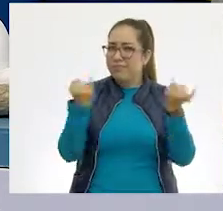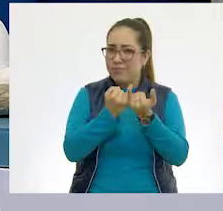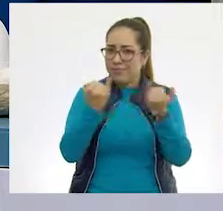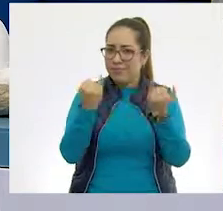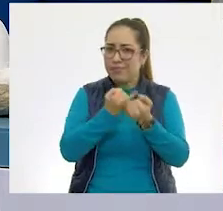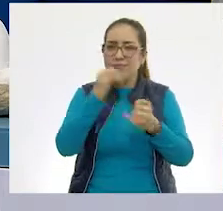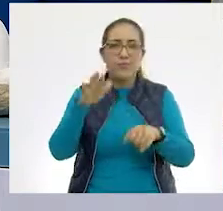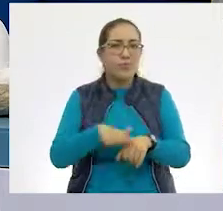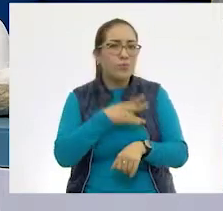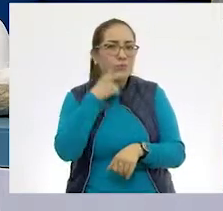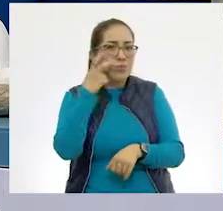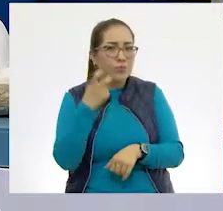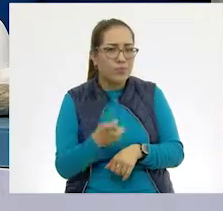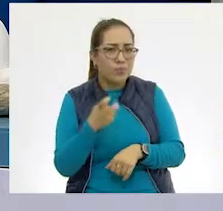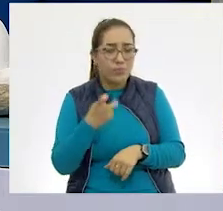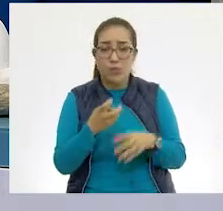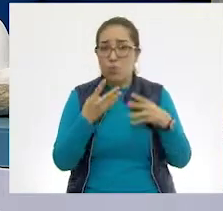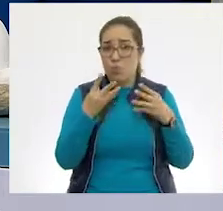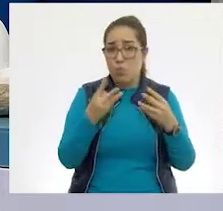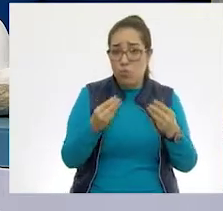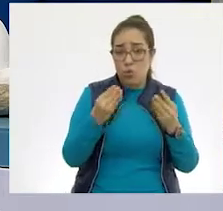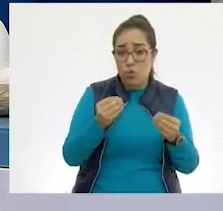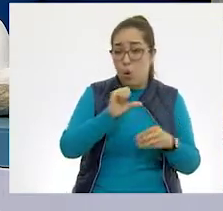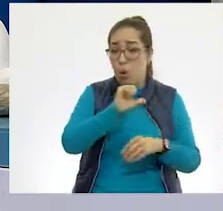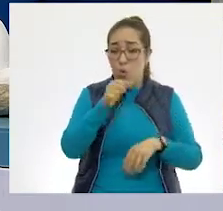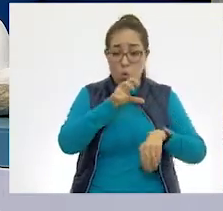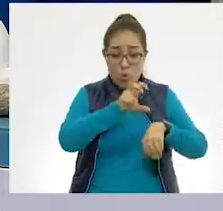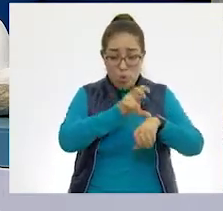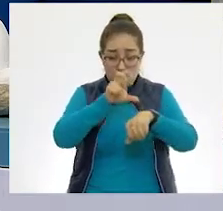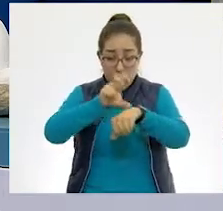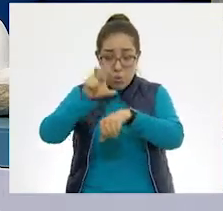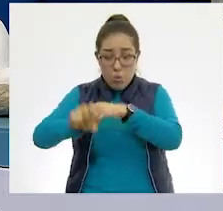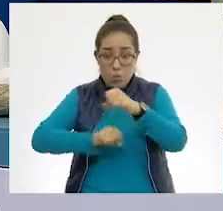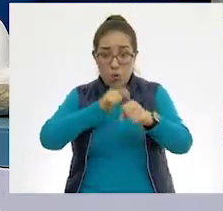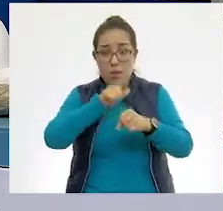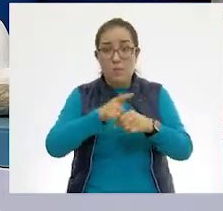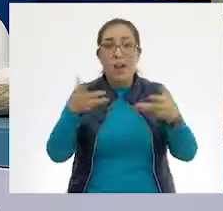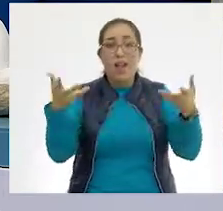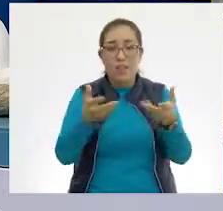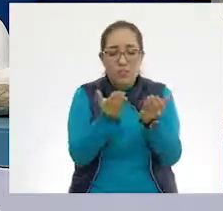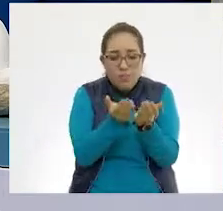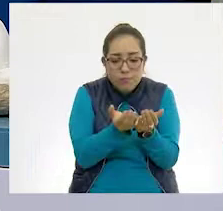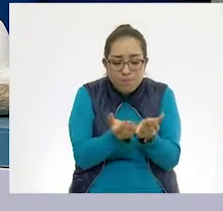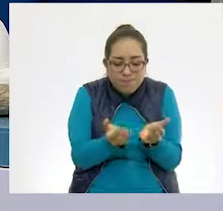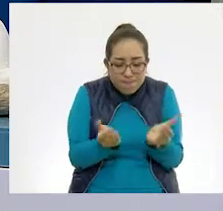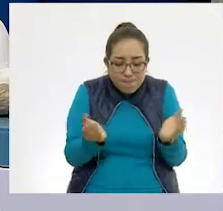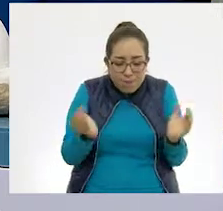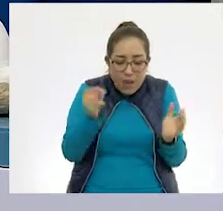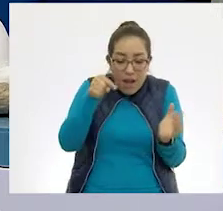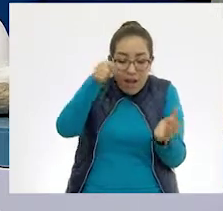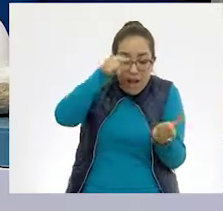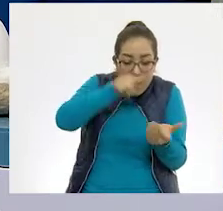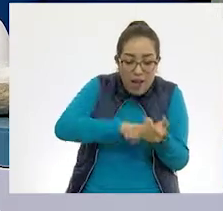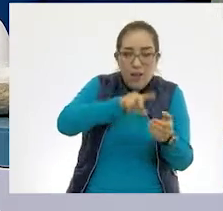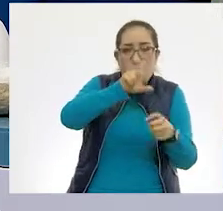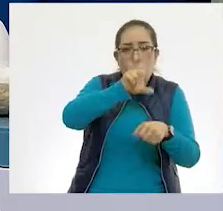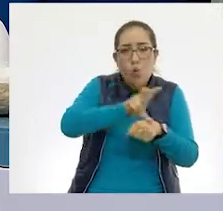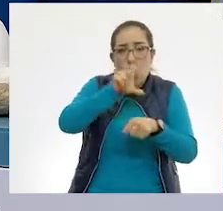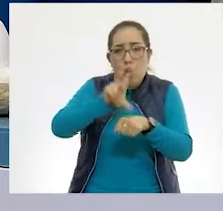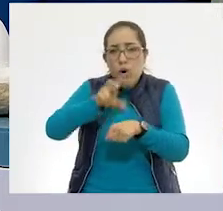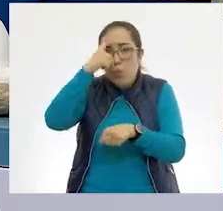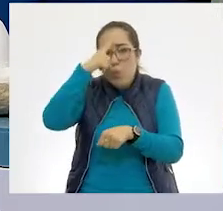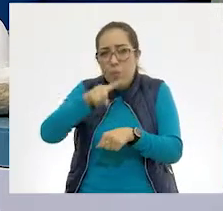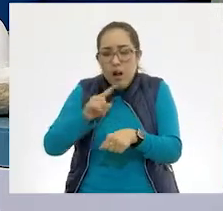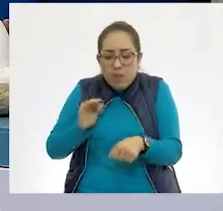eso, por lo que muchas especies ovíparas elaboran nidos, donde colocan los huevos para mantenerlos